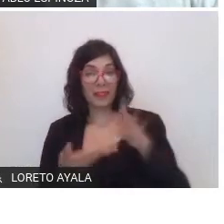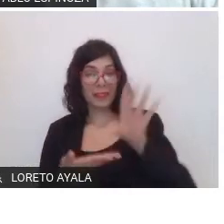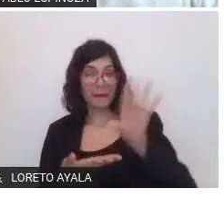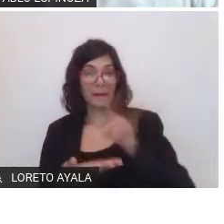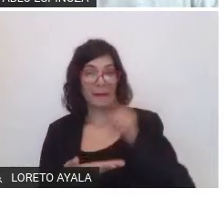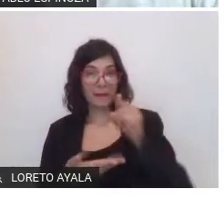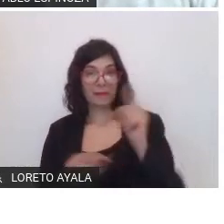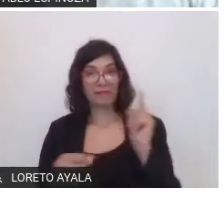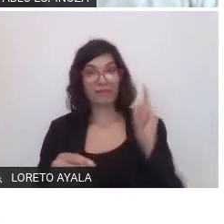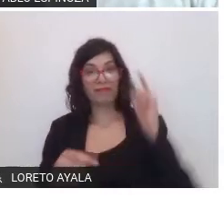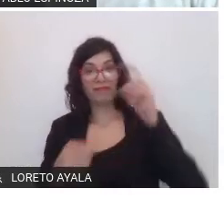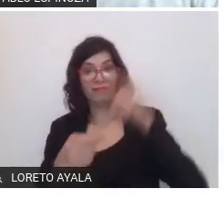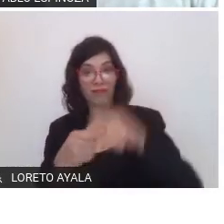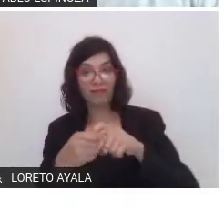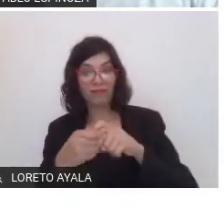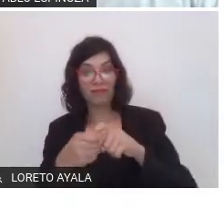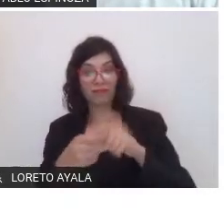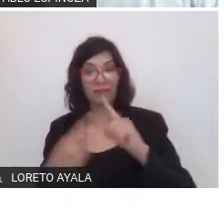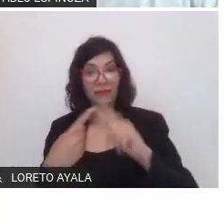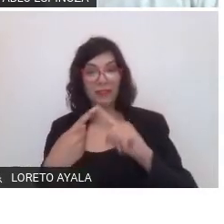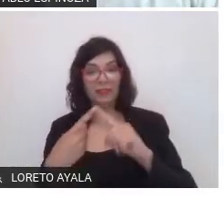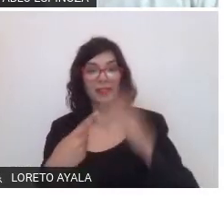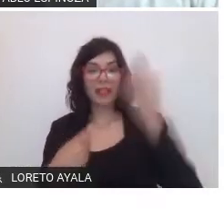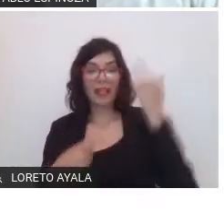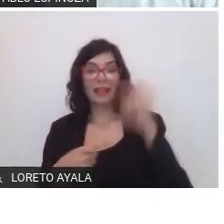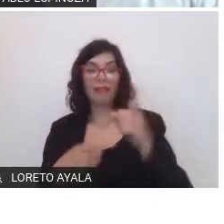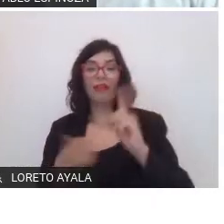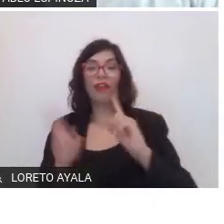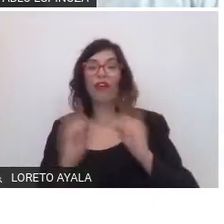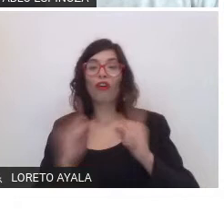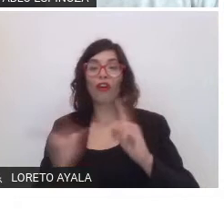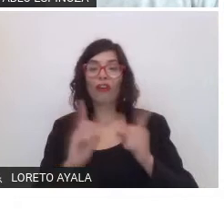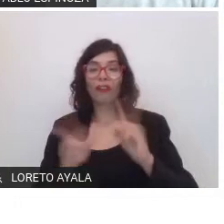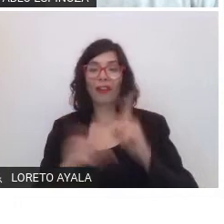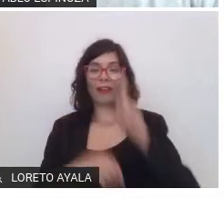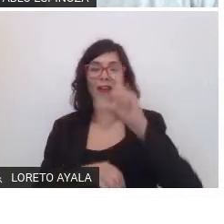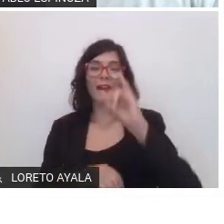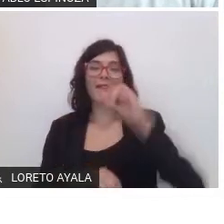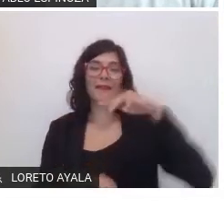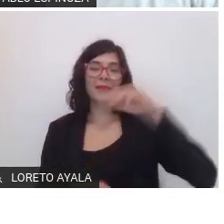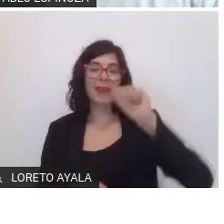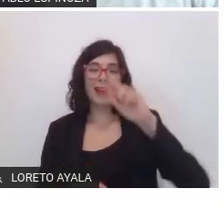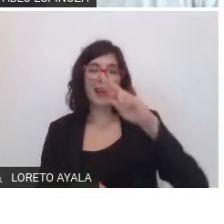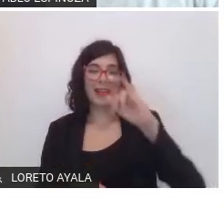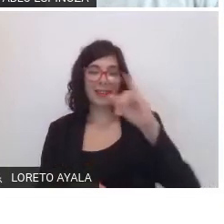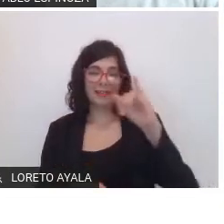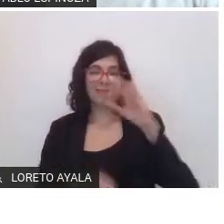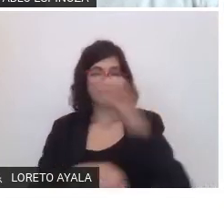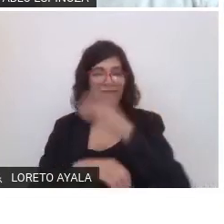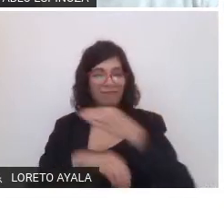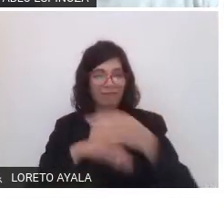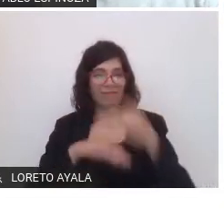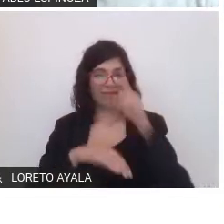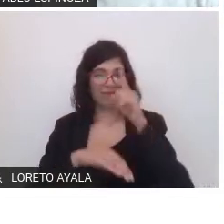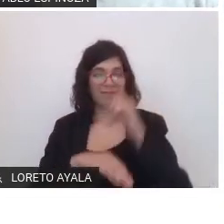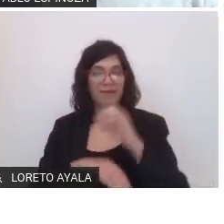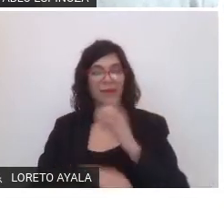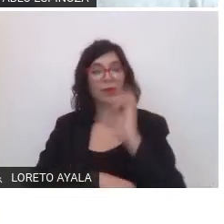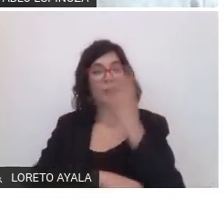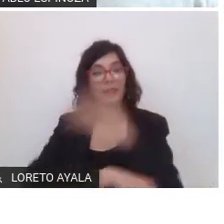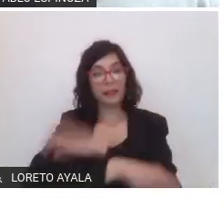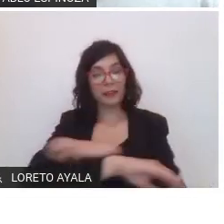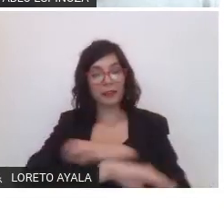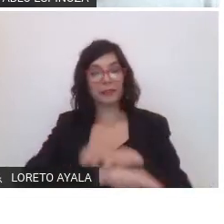era el coordinador provincial de actividad física escolar en la provincia del Limarí. Los devenires profesionales, como yo siempre les digo, nos pone a nosotros